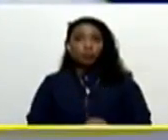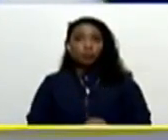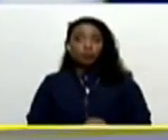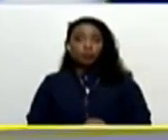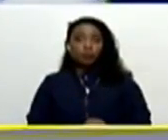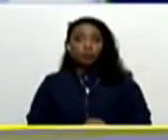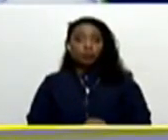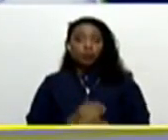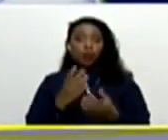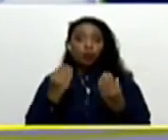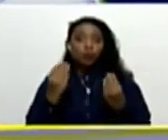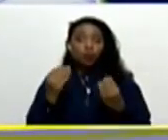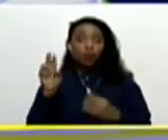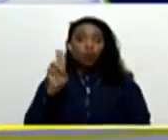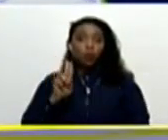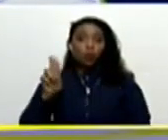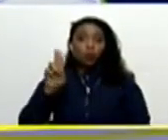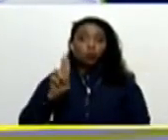útil.